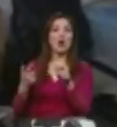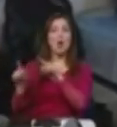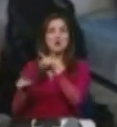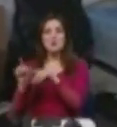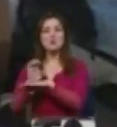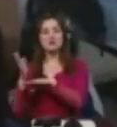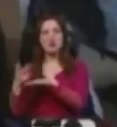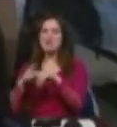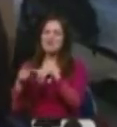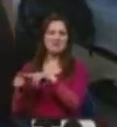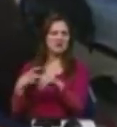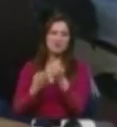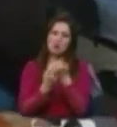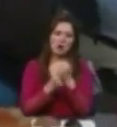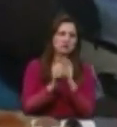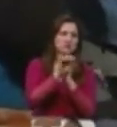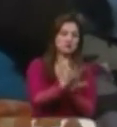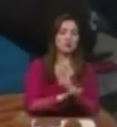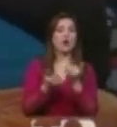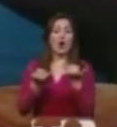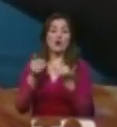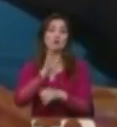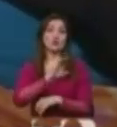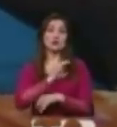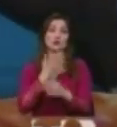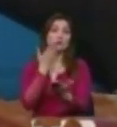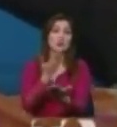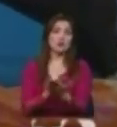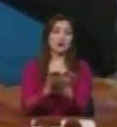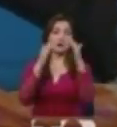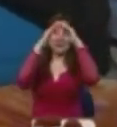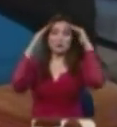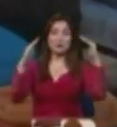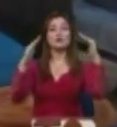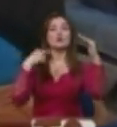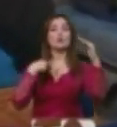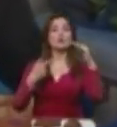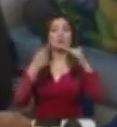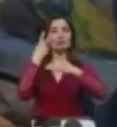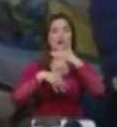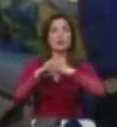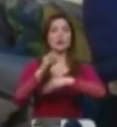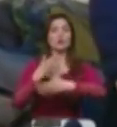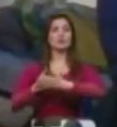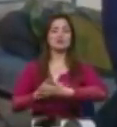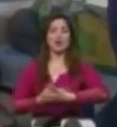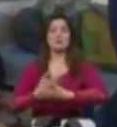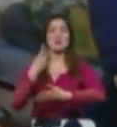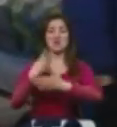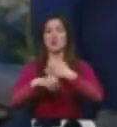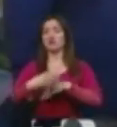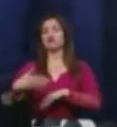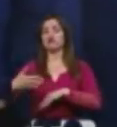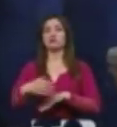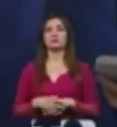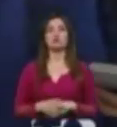que en realidad pues nos han brindado el apoyo y nos han querido reubicar, ¿entiendes? Me vine más que todo para acá por mis pequeños. ¿Cuál es la idea? ¿Es quedarse aquí